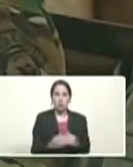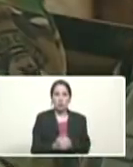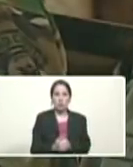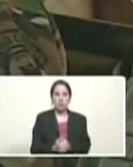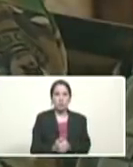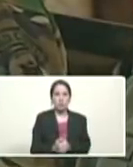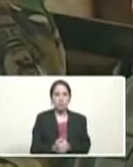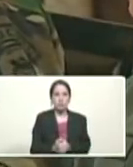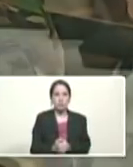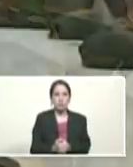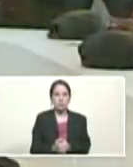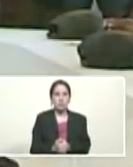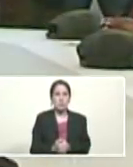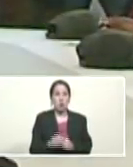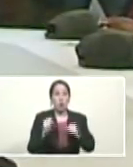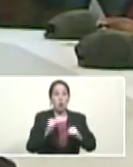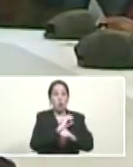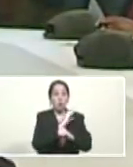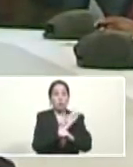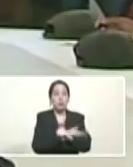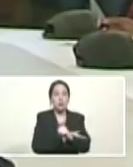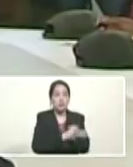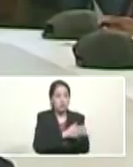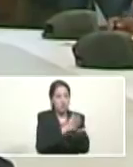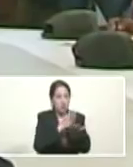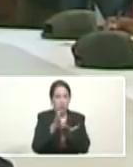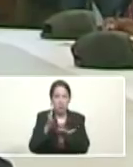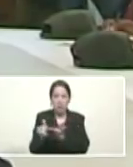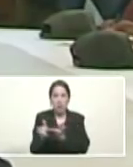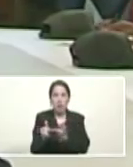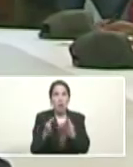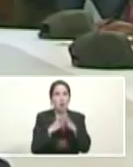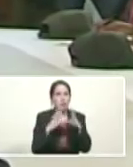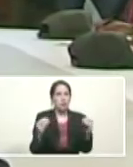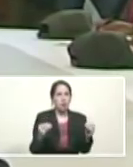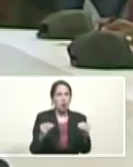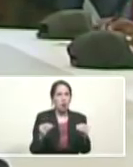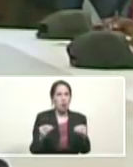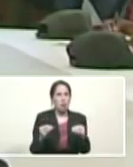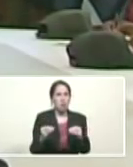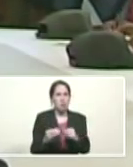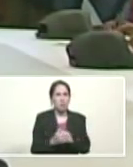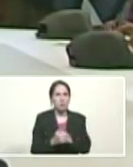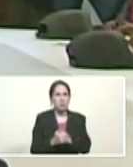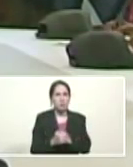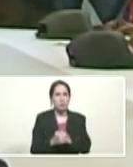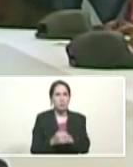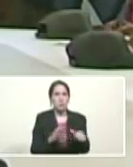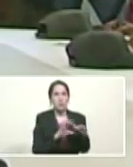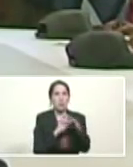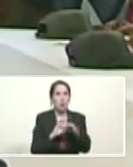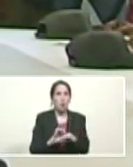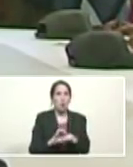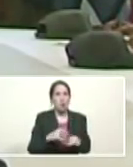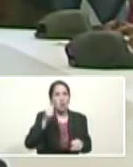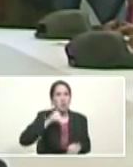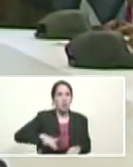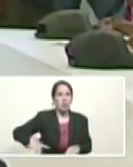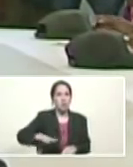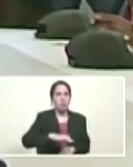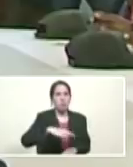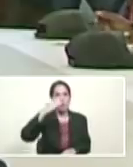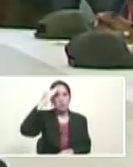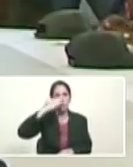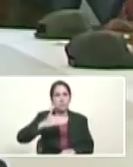nosotros vamos verdaderamente a potenciar eso que dice usted me como antes jefe de potenciar la unión cívico-militar el poder militar